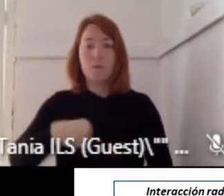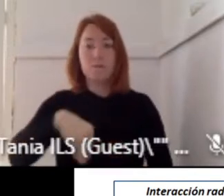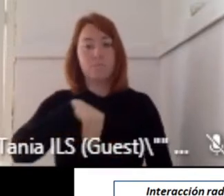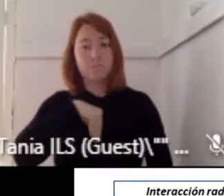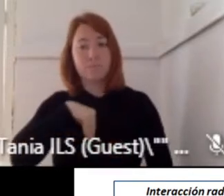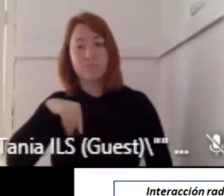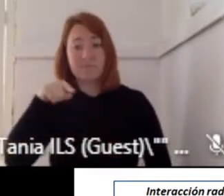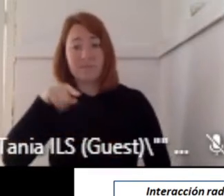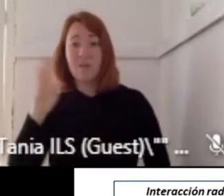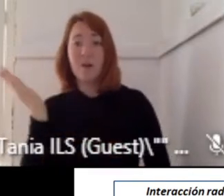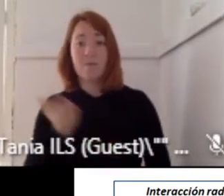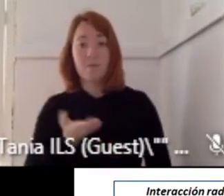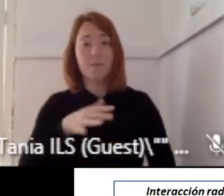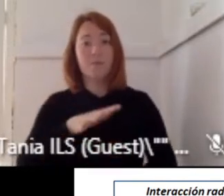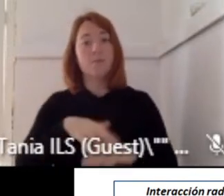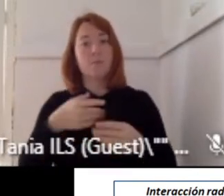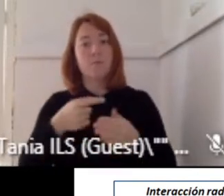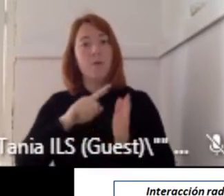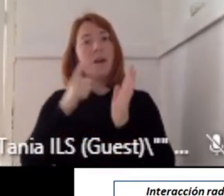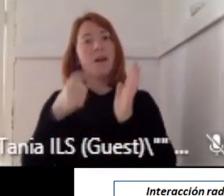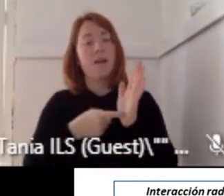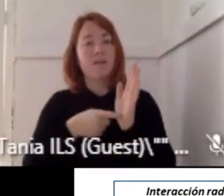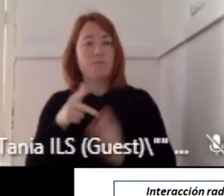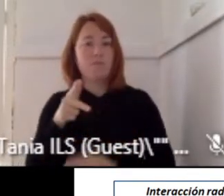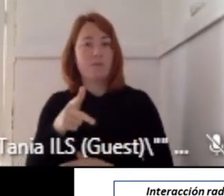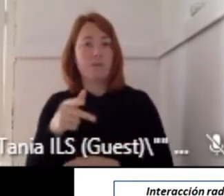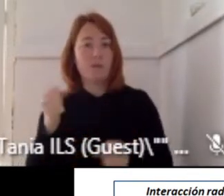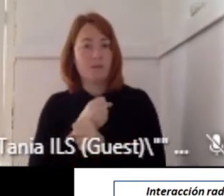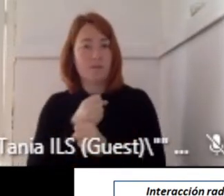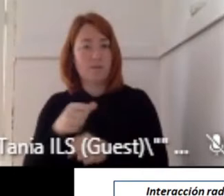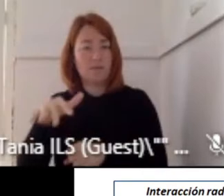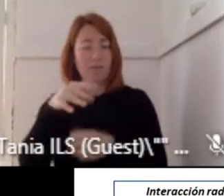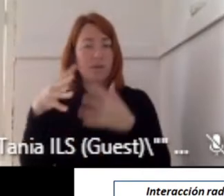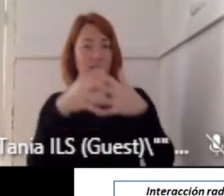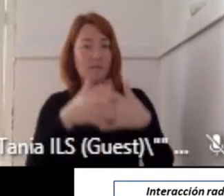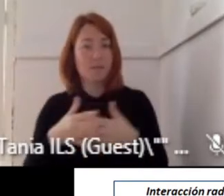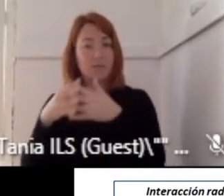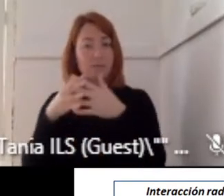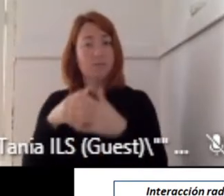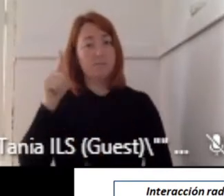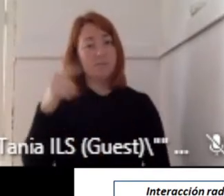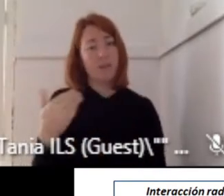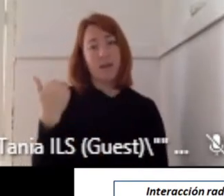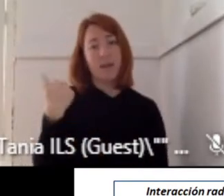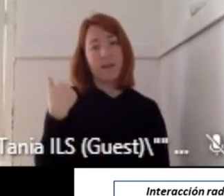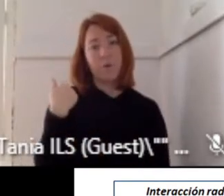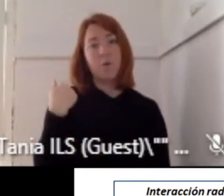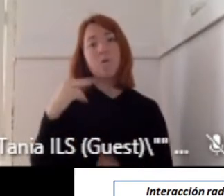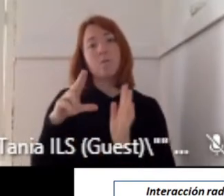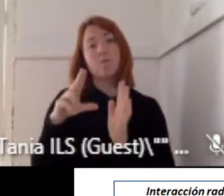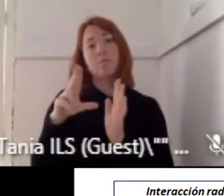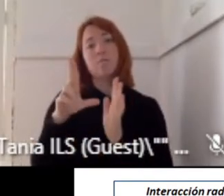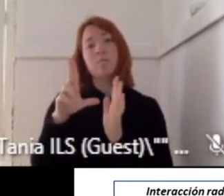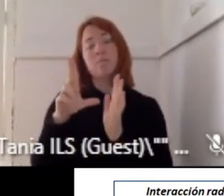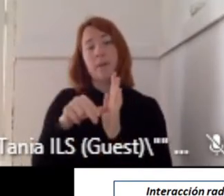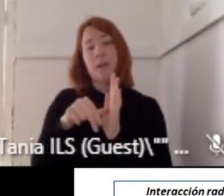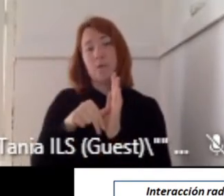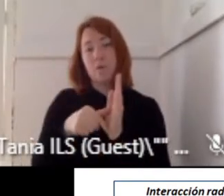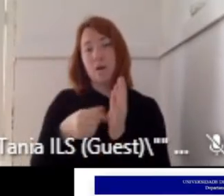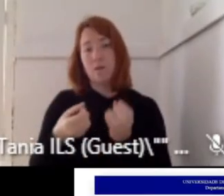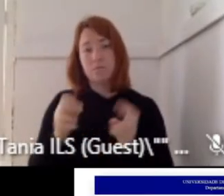laboral en Estados Unidos. Y hace poco he visto que han sacado una película y por eso os he puesto esta